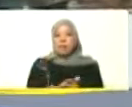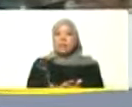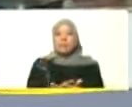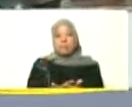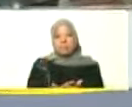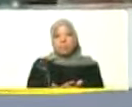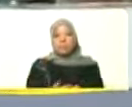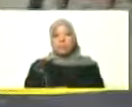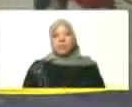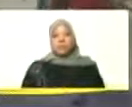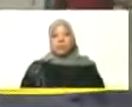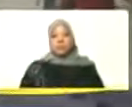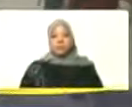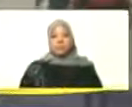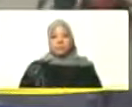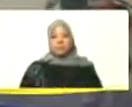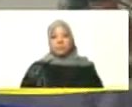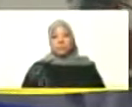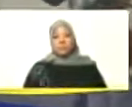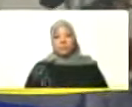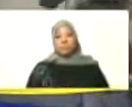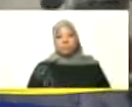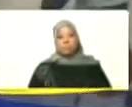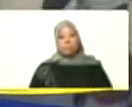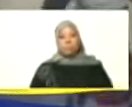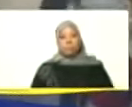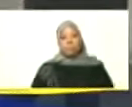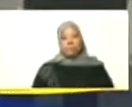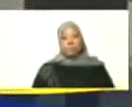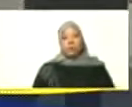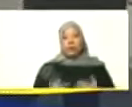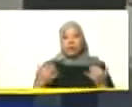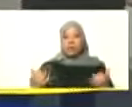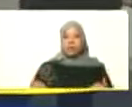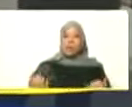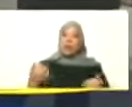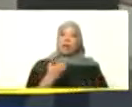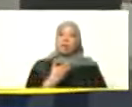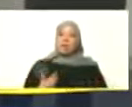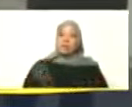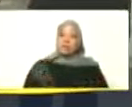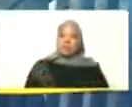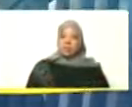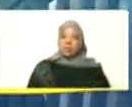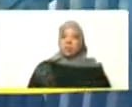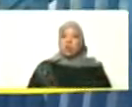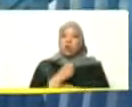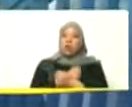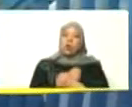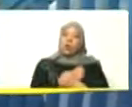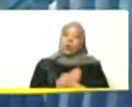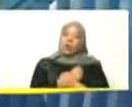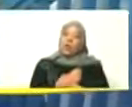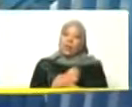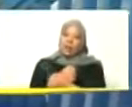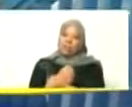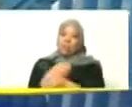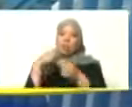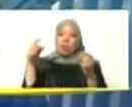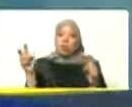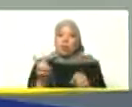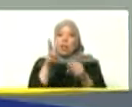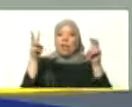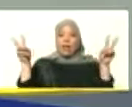hoy lo hizo realidad usted. Muchas gracias, presidente. Lo queremos mucho. Venceremos